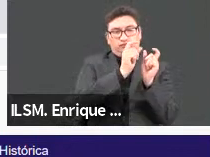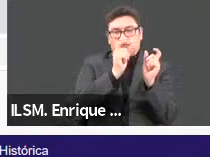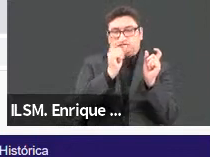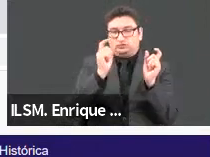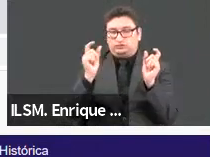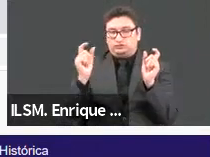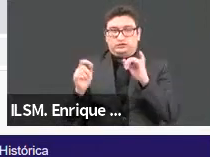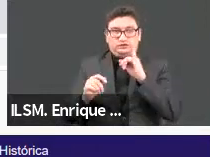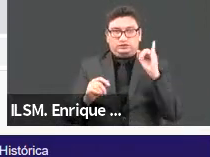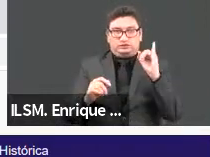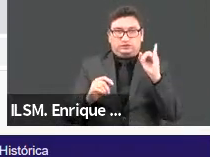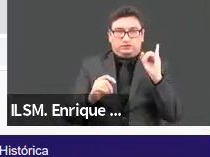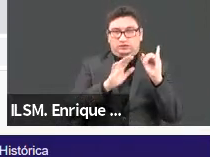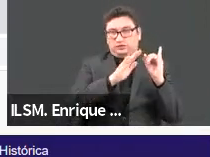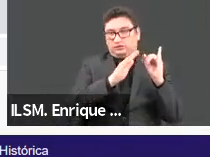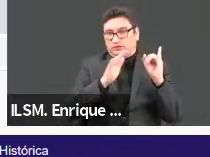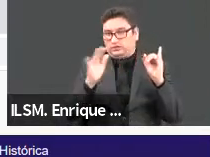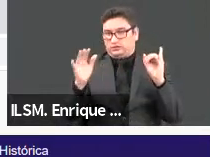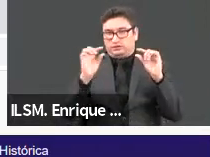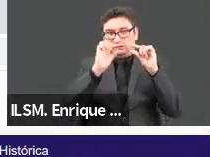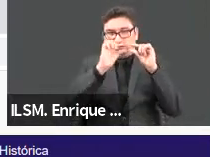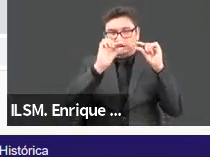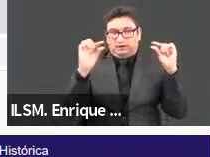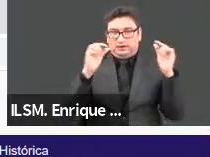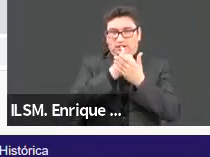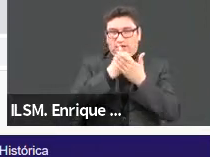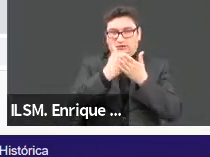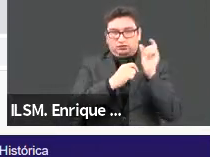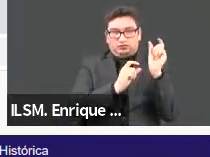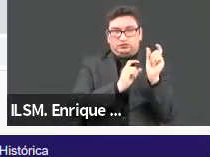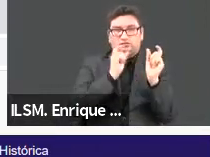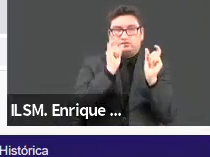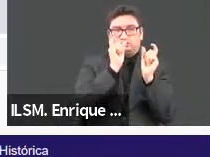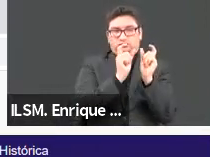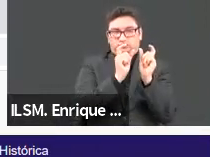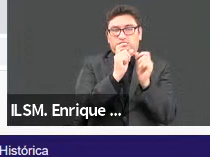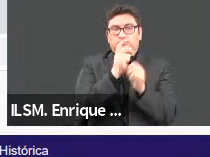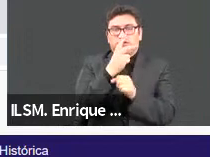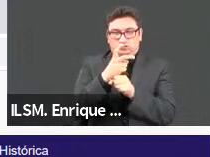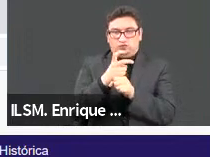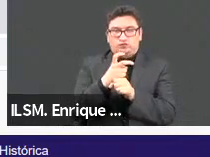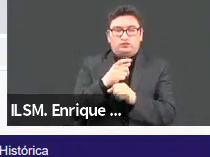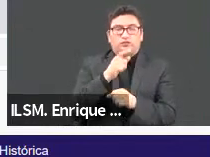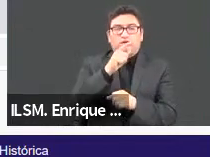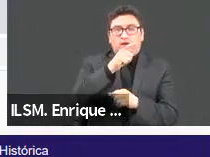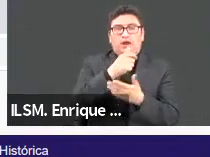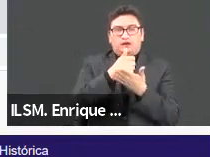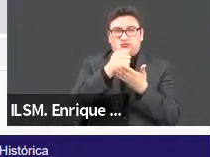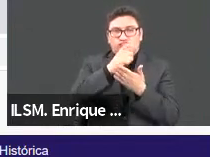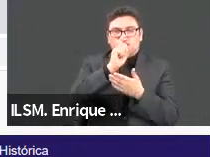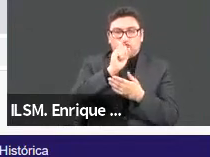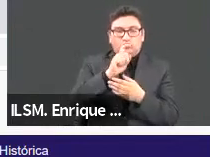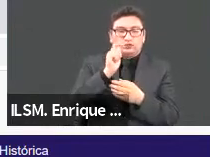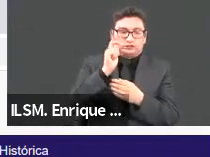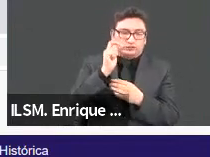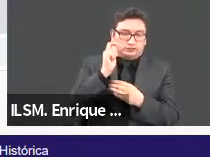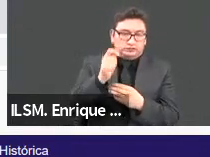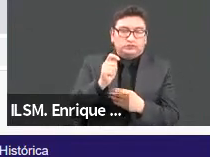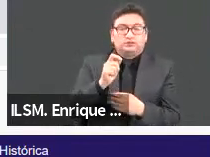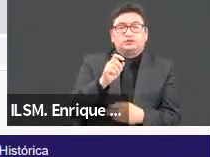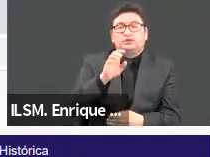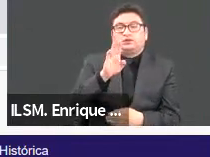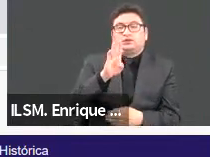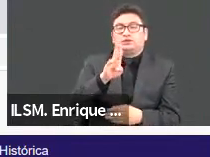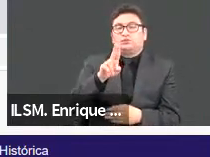derecha en este cintillo azul superior de la pantalla. Tenemos precisamente la búsqueda y